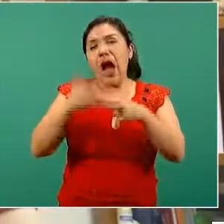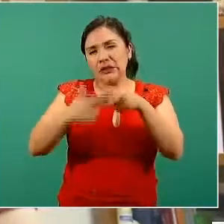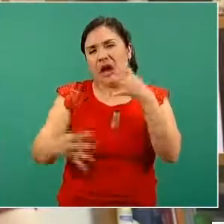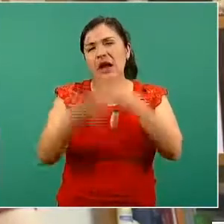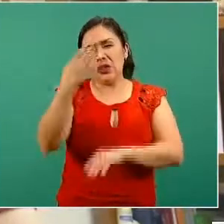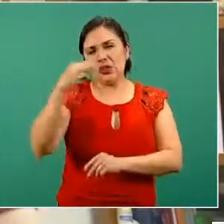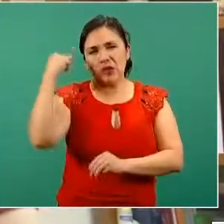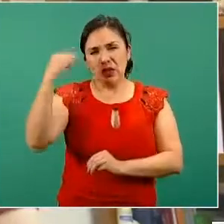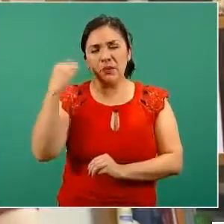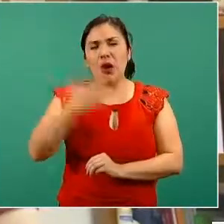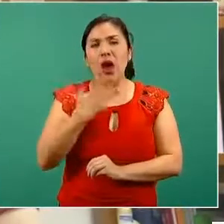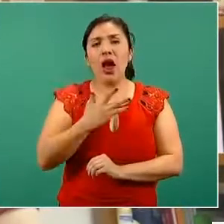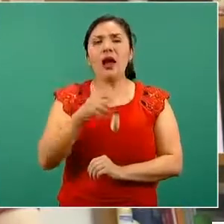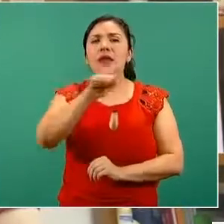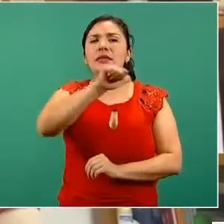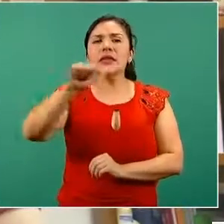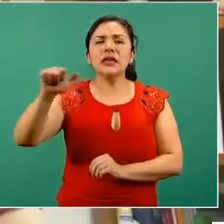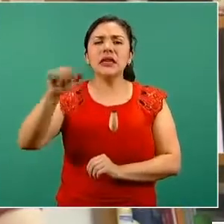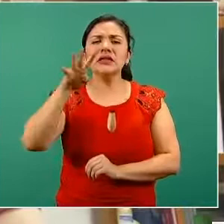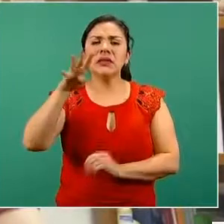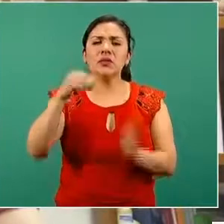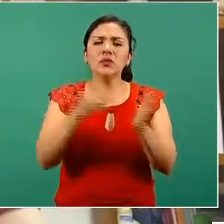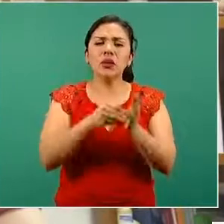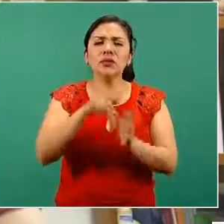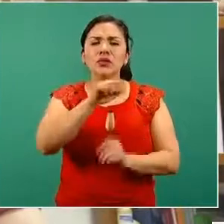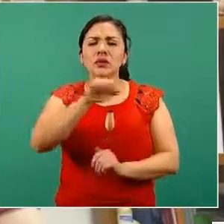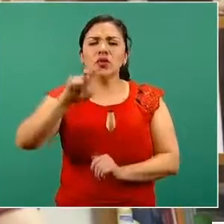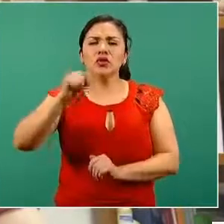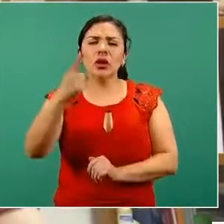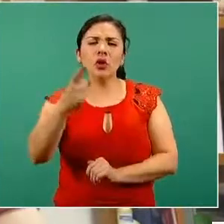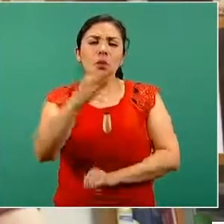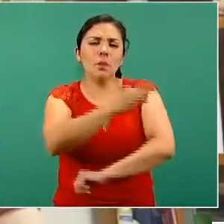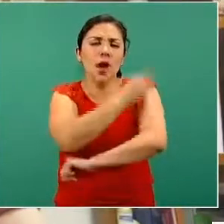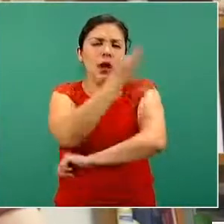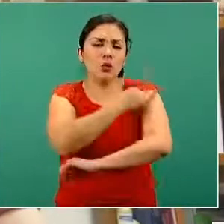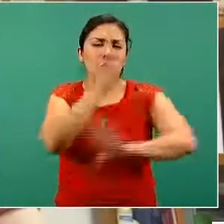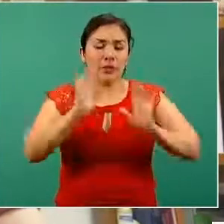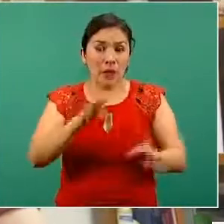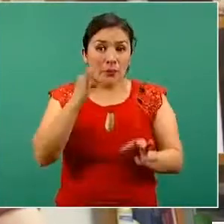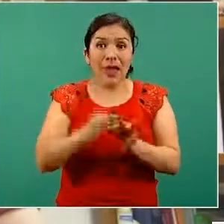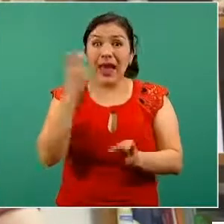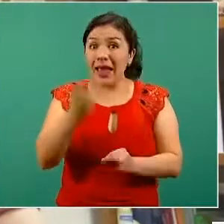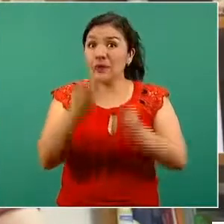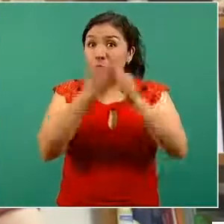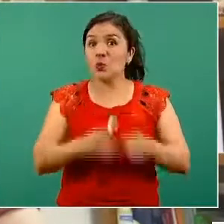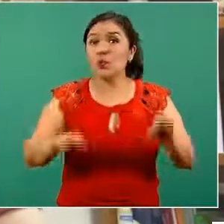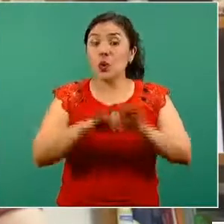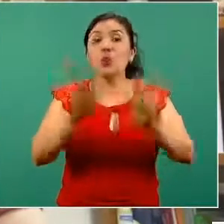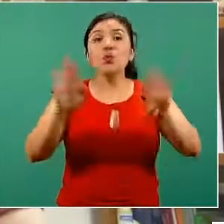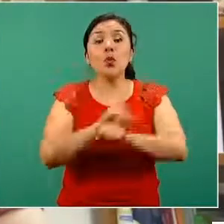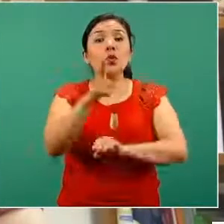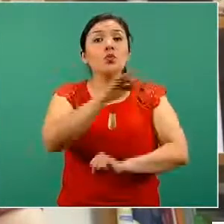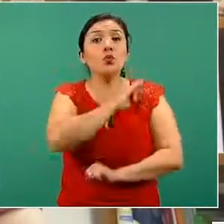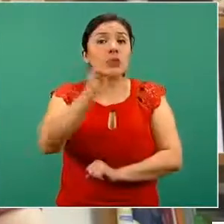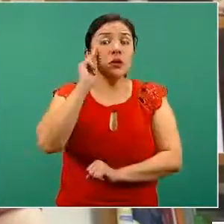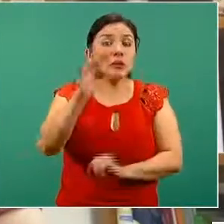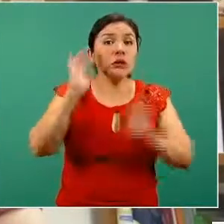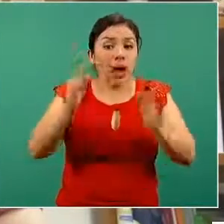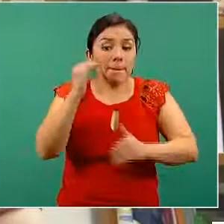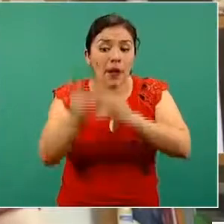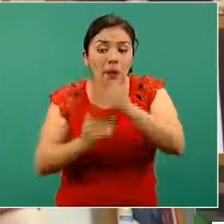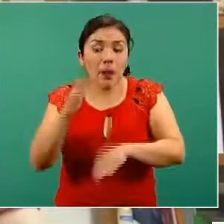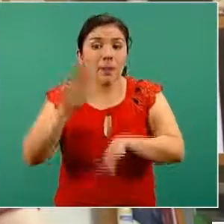marzo, 609.881 dosis aplicadas. Esto es muy relevante, dado que hemos podido observar un avance